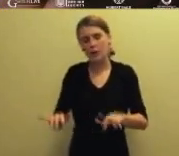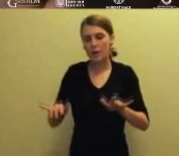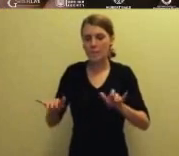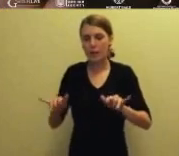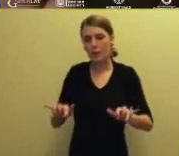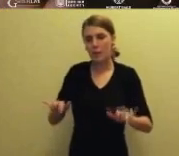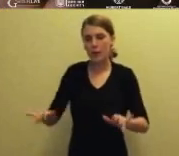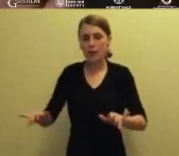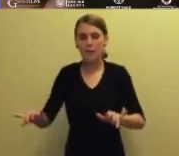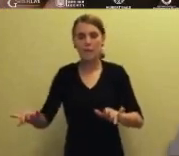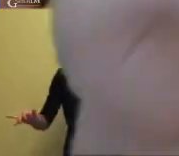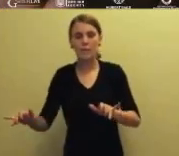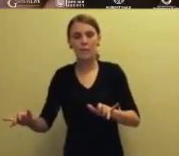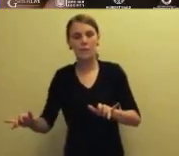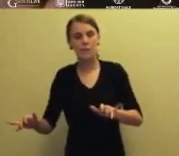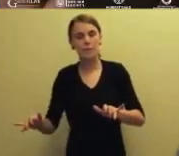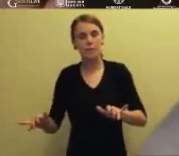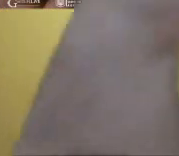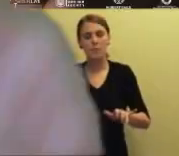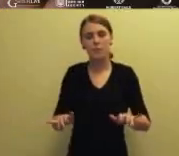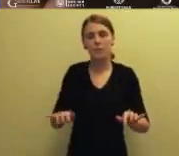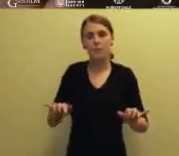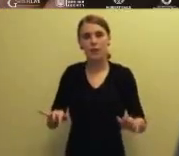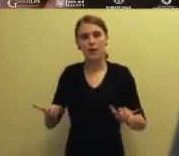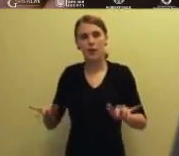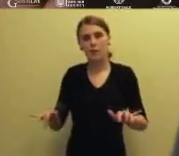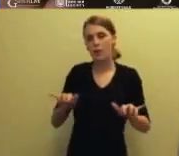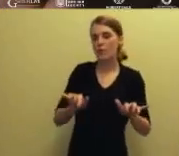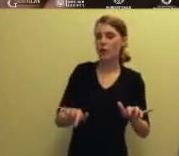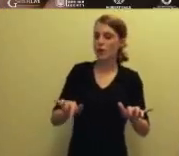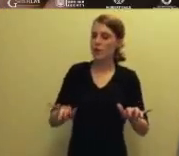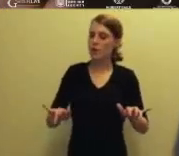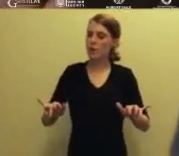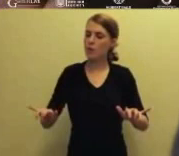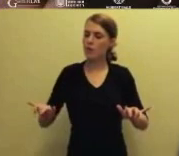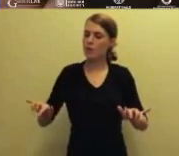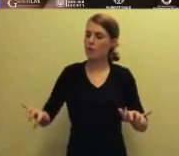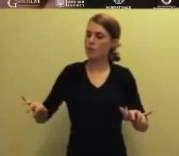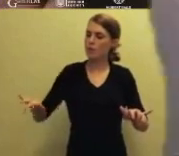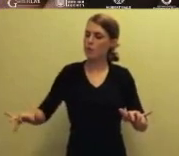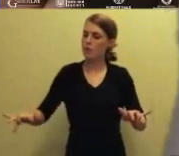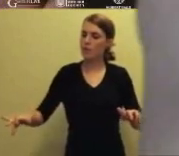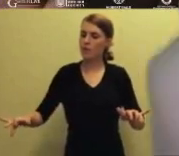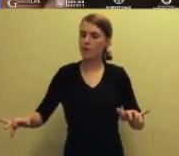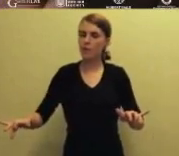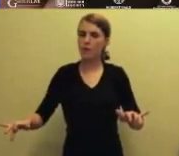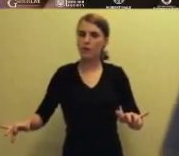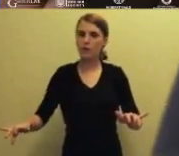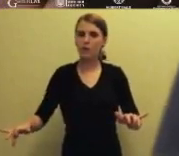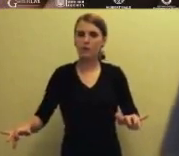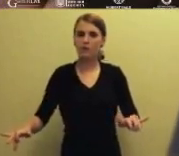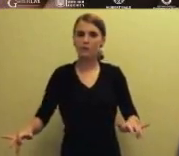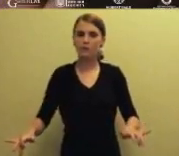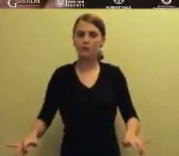llaman la tribu que al parecer hay varias hay una en 2016 hay otra española que eso más adelante no confundirse estamos hablando de la película de